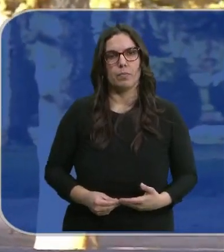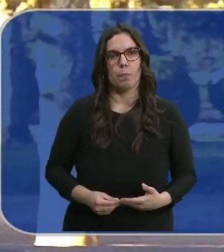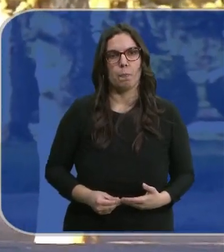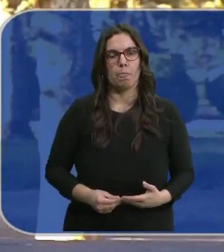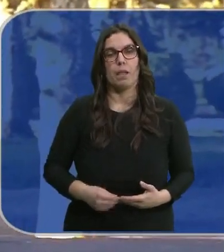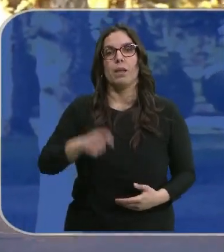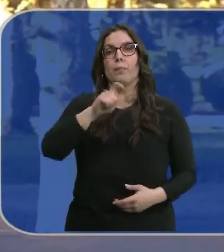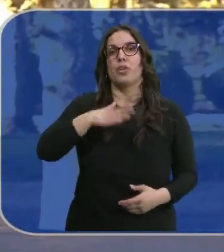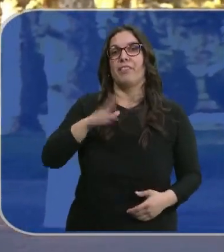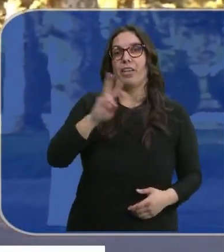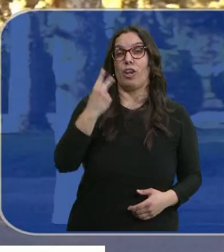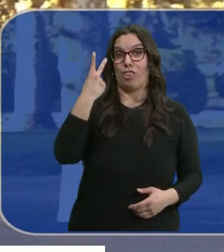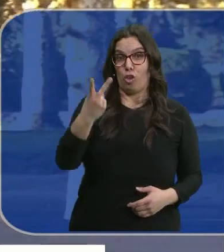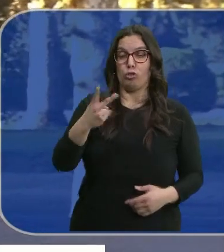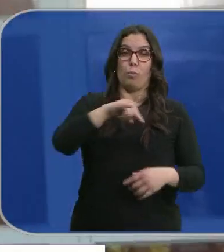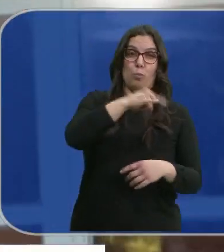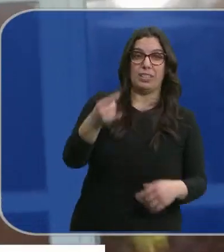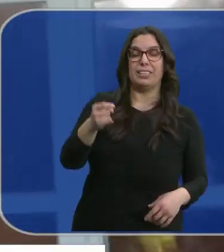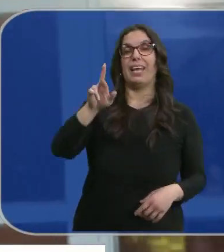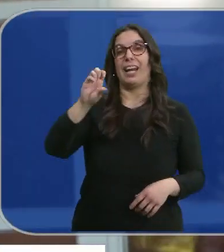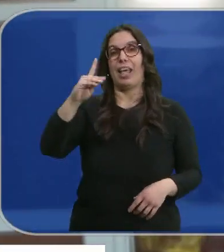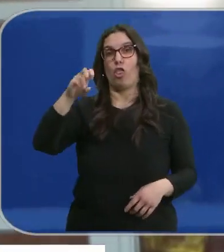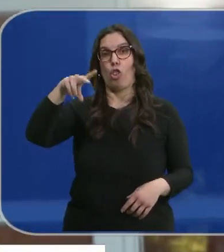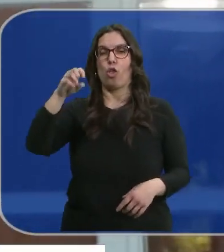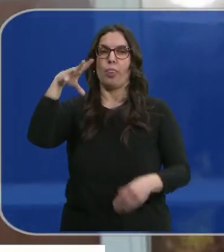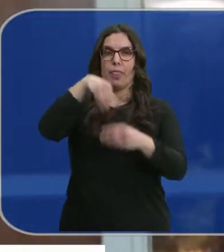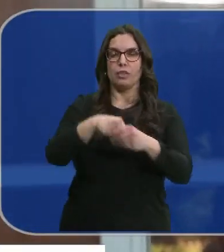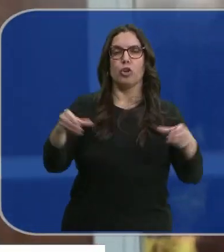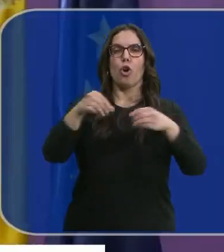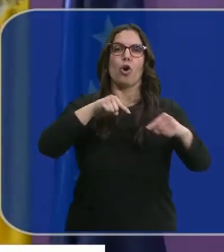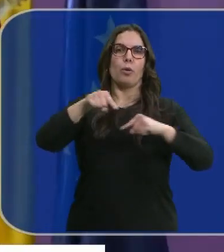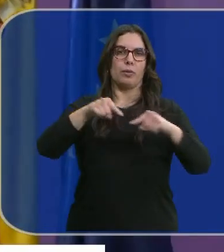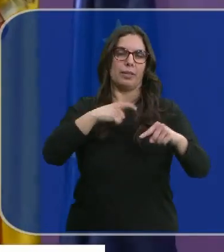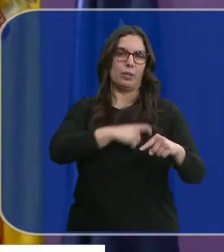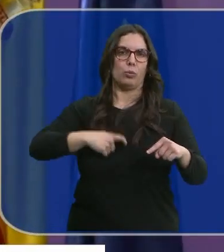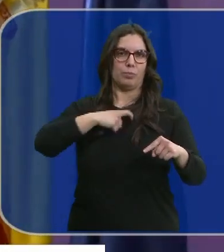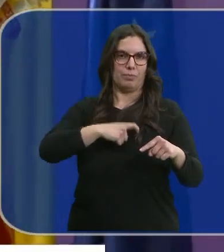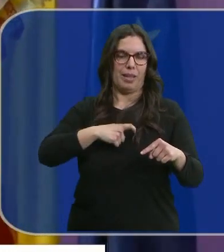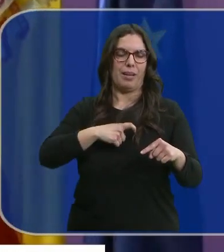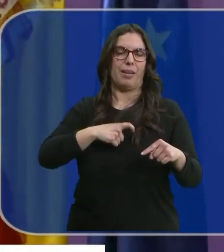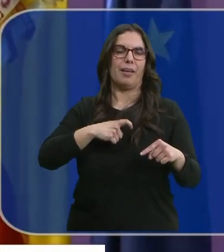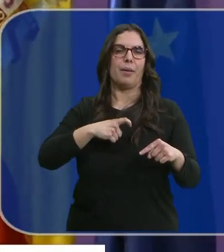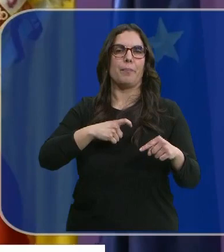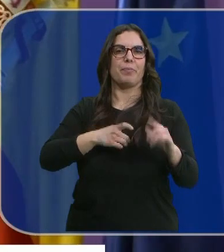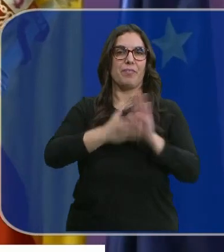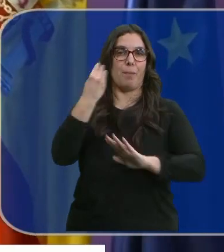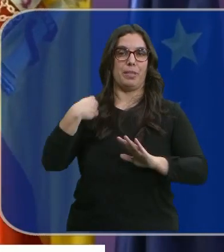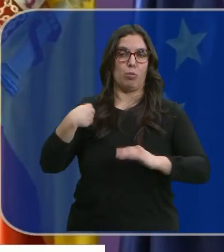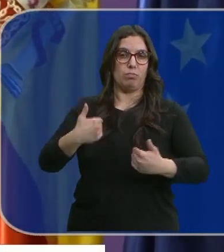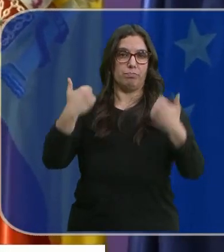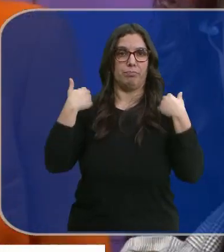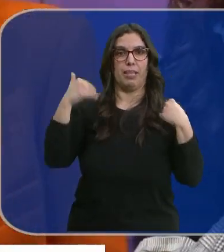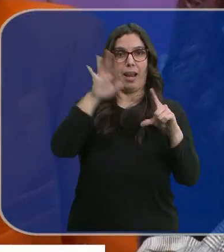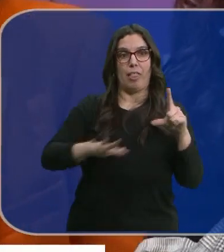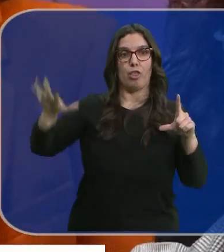Los vallisoletanos Óscar Puente y Ana Redondo van a formar parte de la Ejecutiva Federal del PSOE, que es el órgano que dirige el partido a nivel nacional.